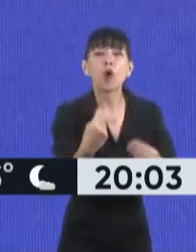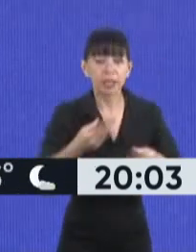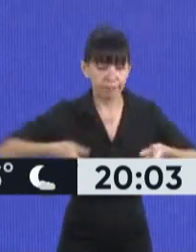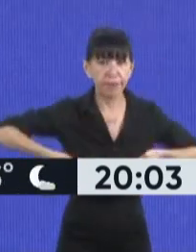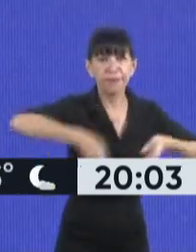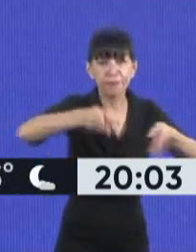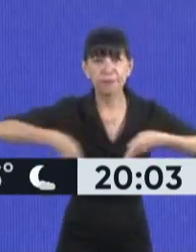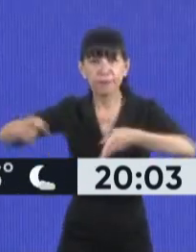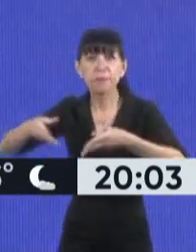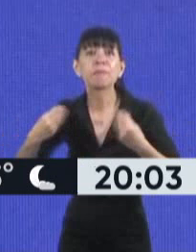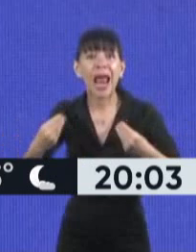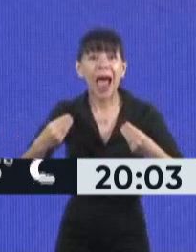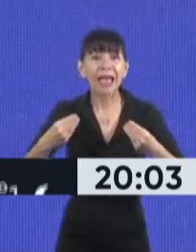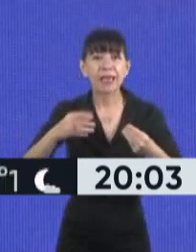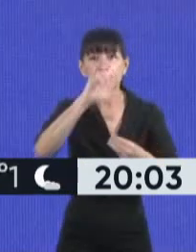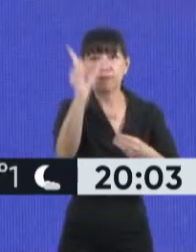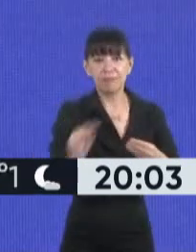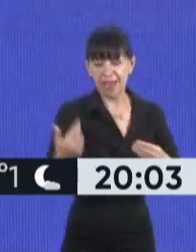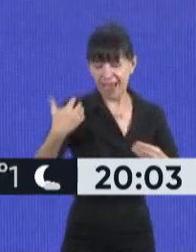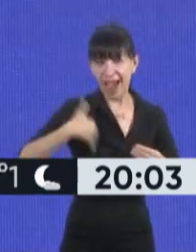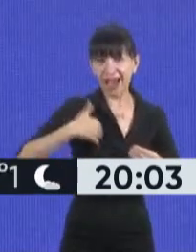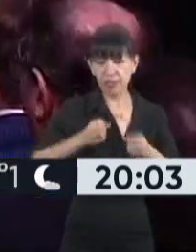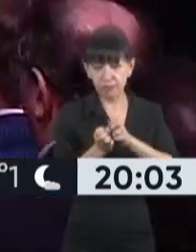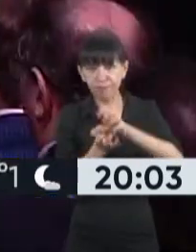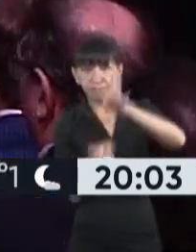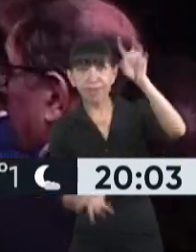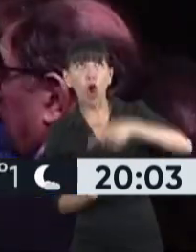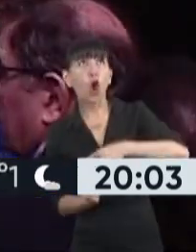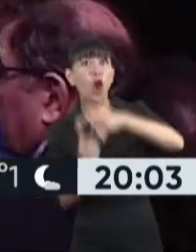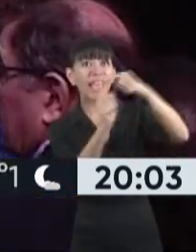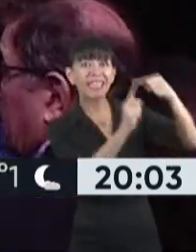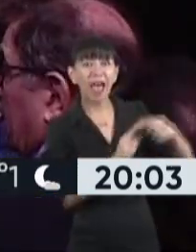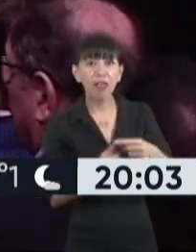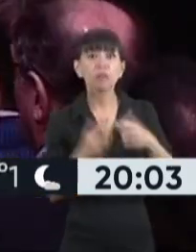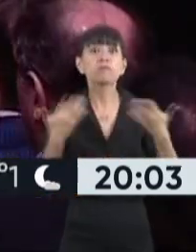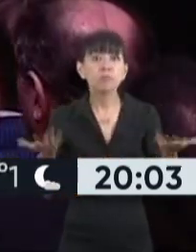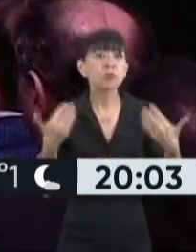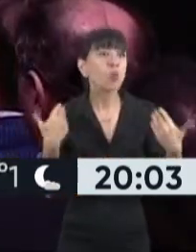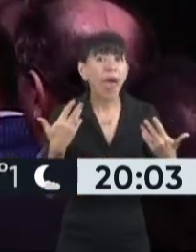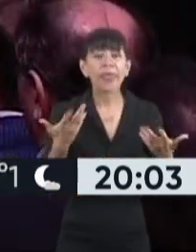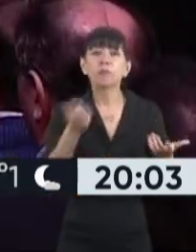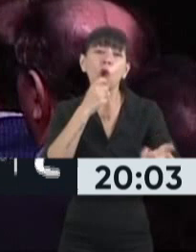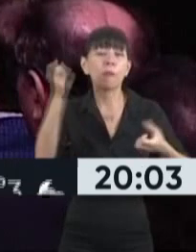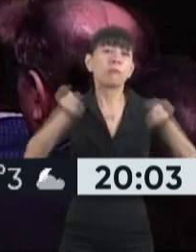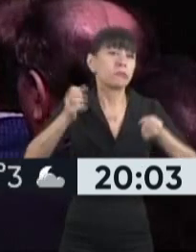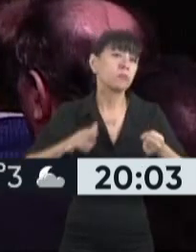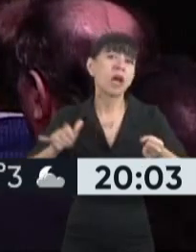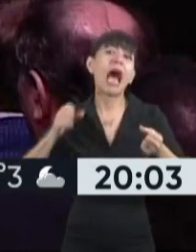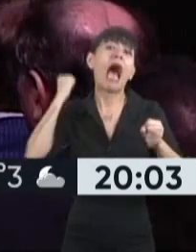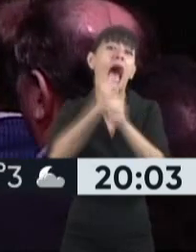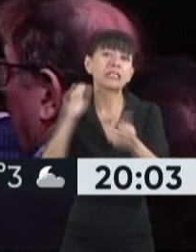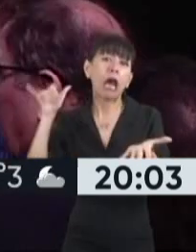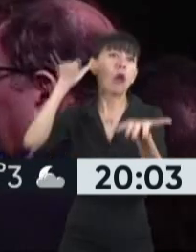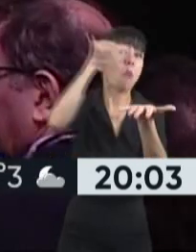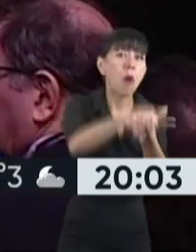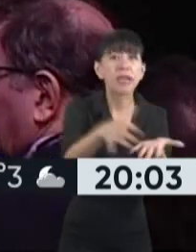República Argentina, que favorecen que la producción argentina se movilice hacia los puertos del Paraná o hacia los puertos del